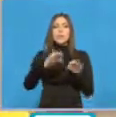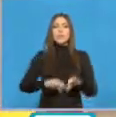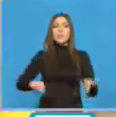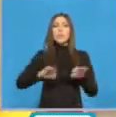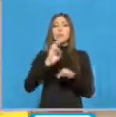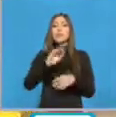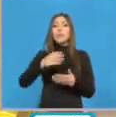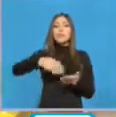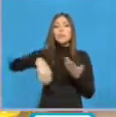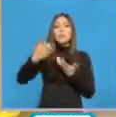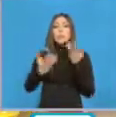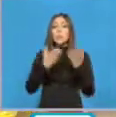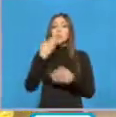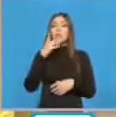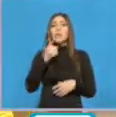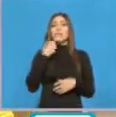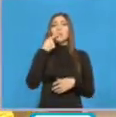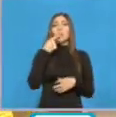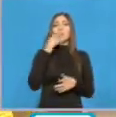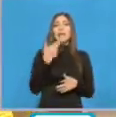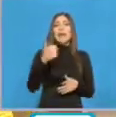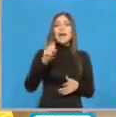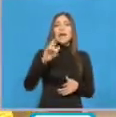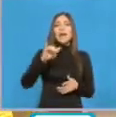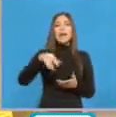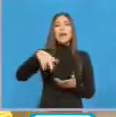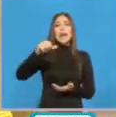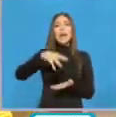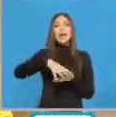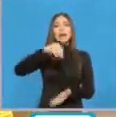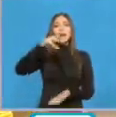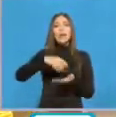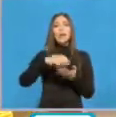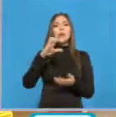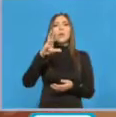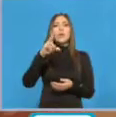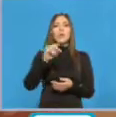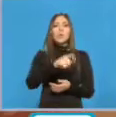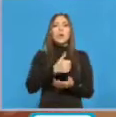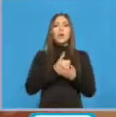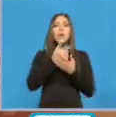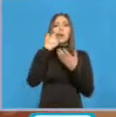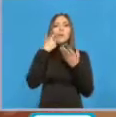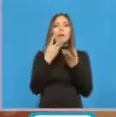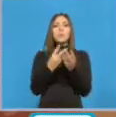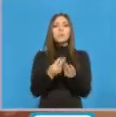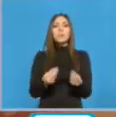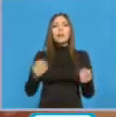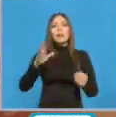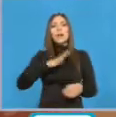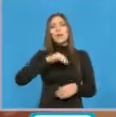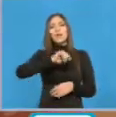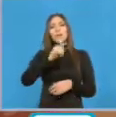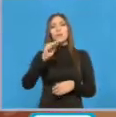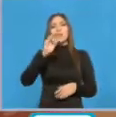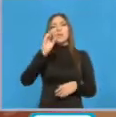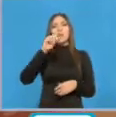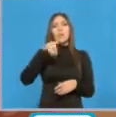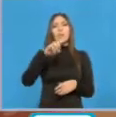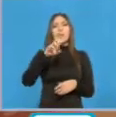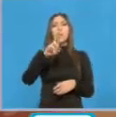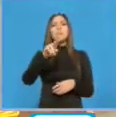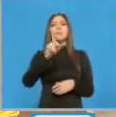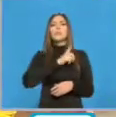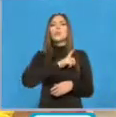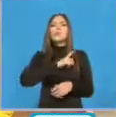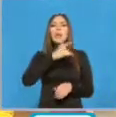harina cruda. ¿Para Y qué no es lo que esto, no chef? Es como para darle nada más la untuosidad que necesitamos. Hay fondues donde nada más fundes el queso.